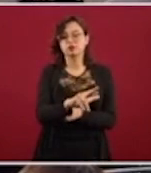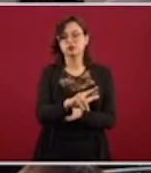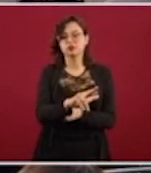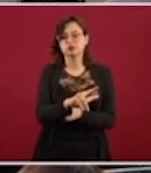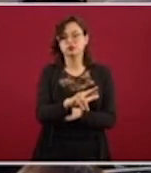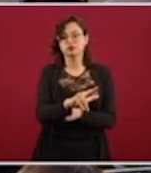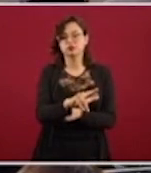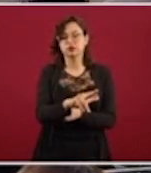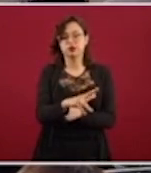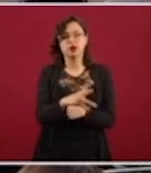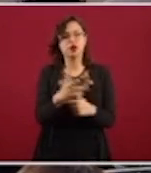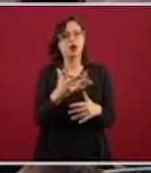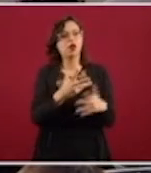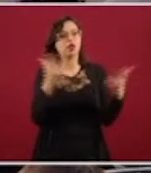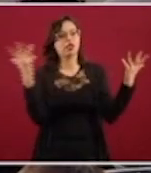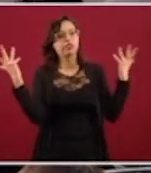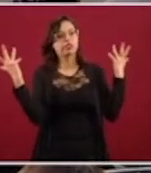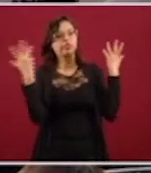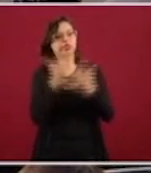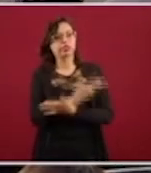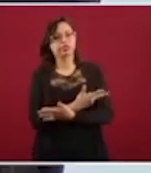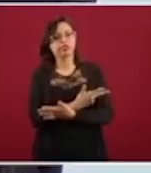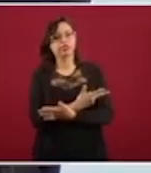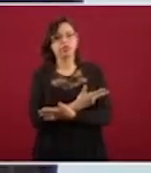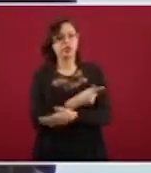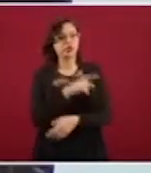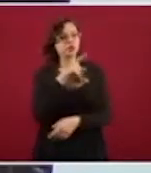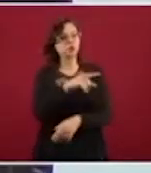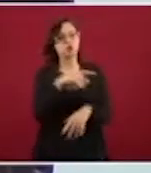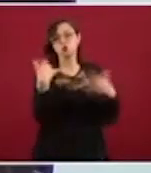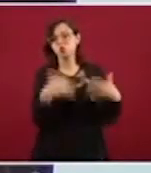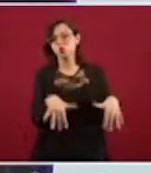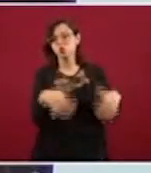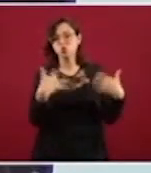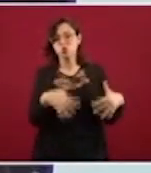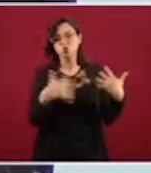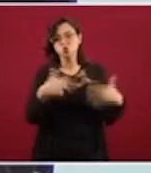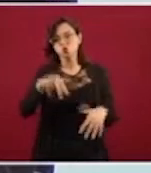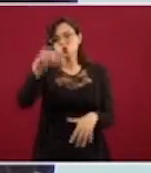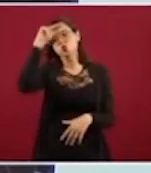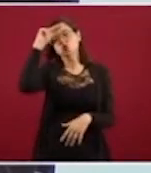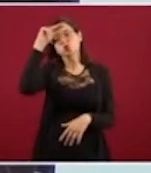se van a dar cuenta que es una eminencia.